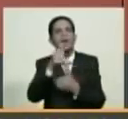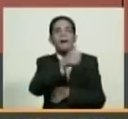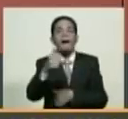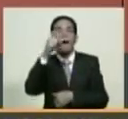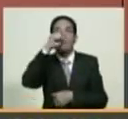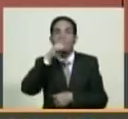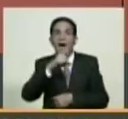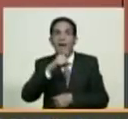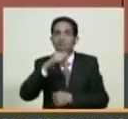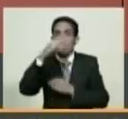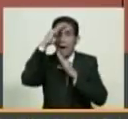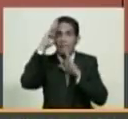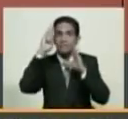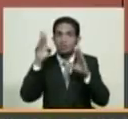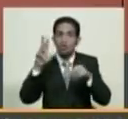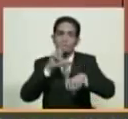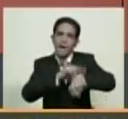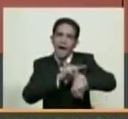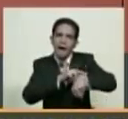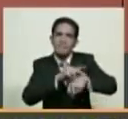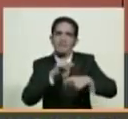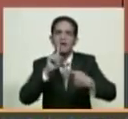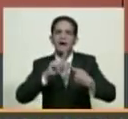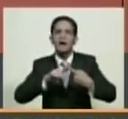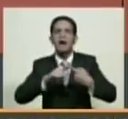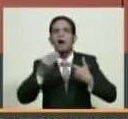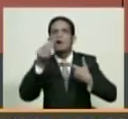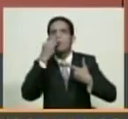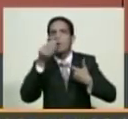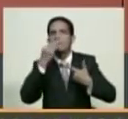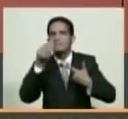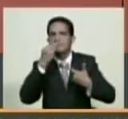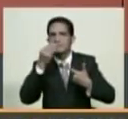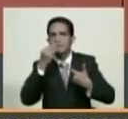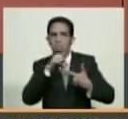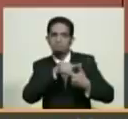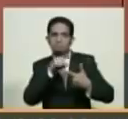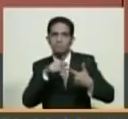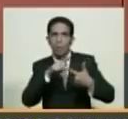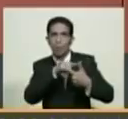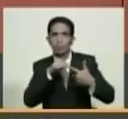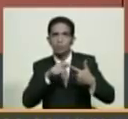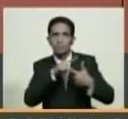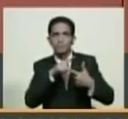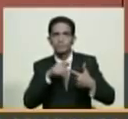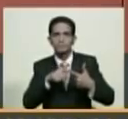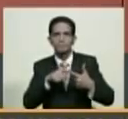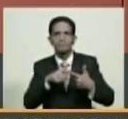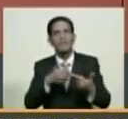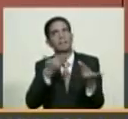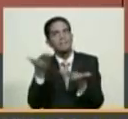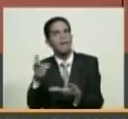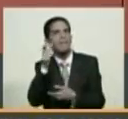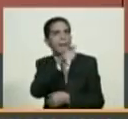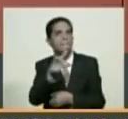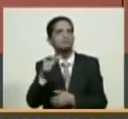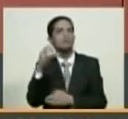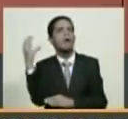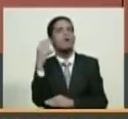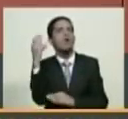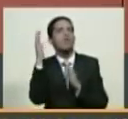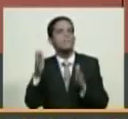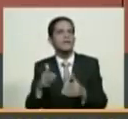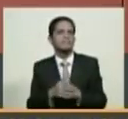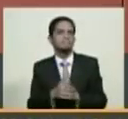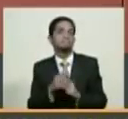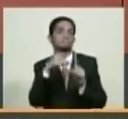en atención médica y alimentación por CLAP a hermanas y hermanos colombianos. Súmenle